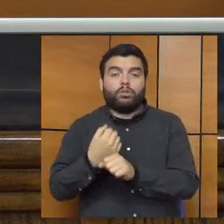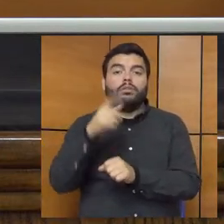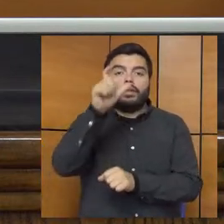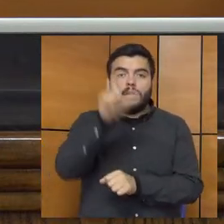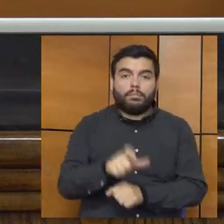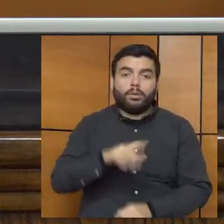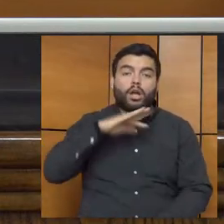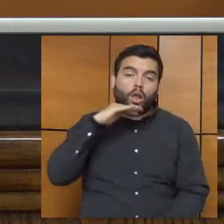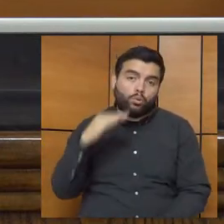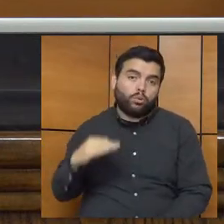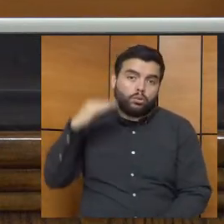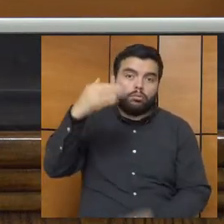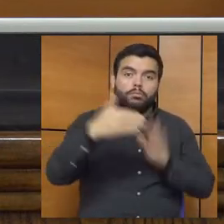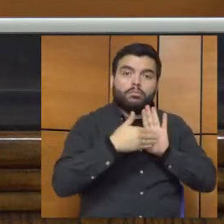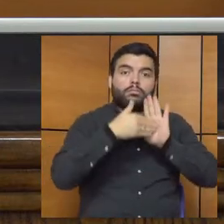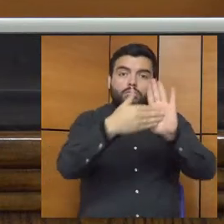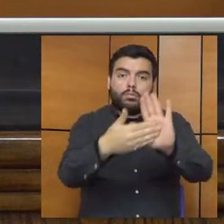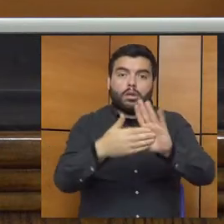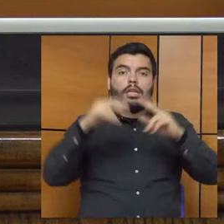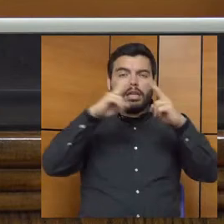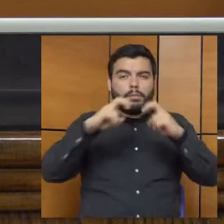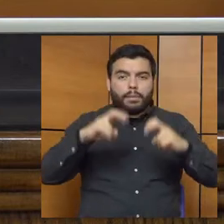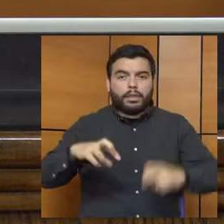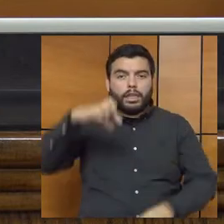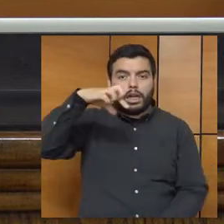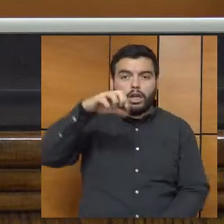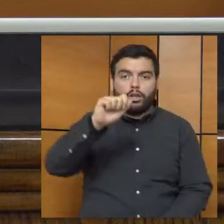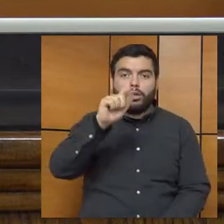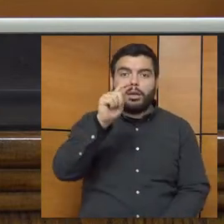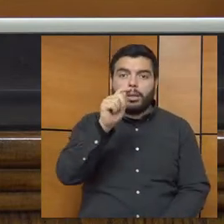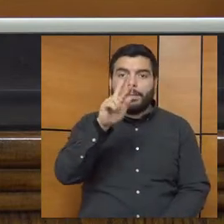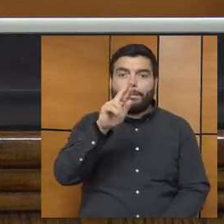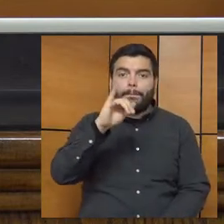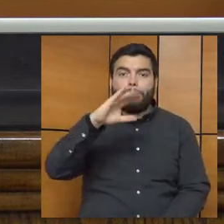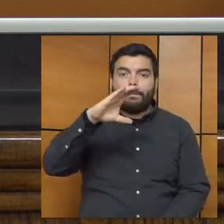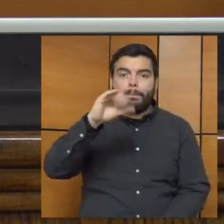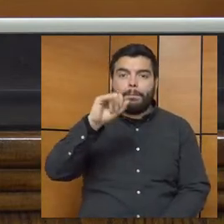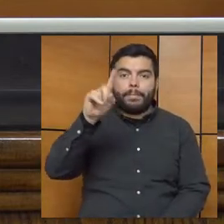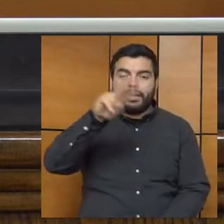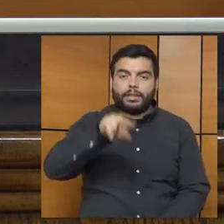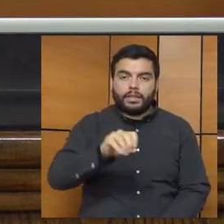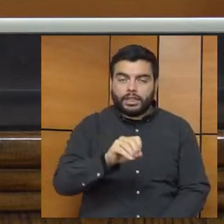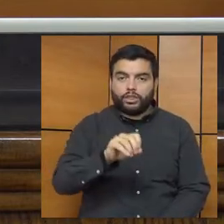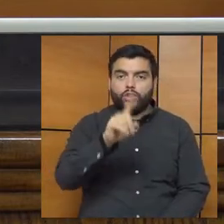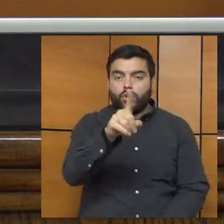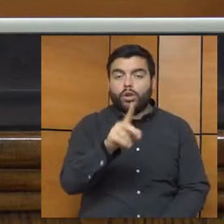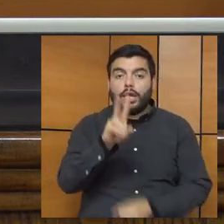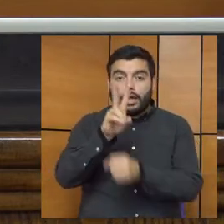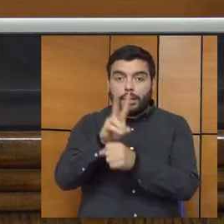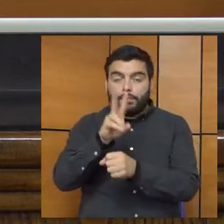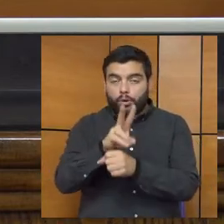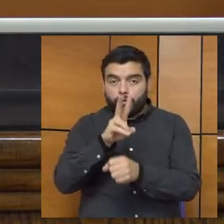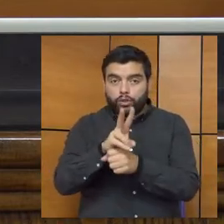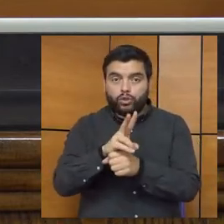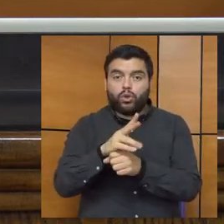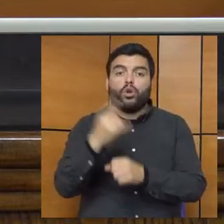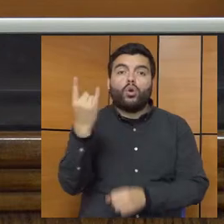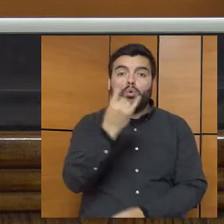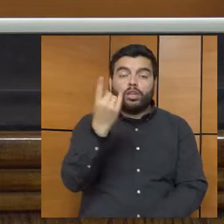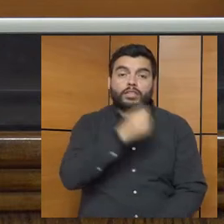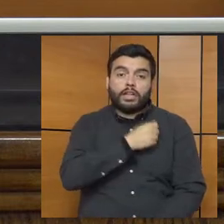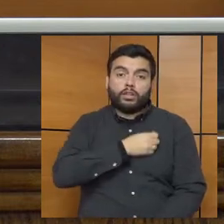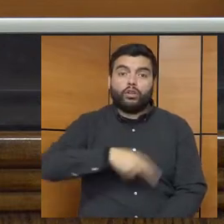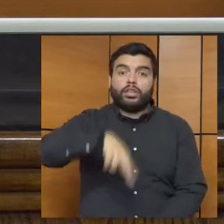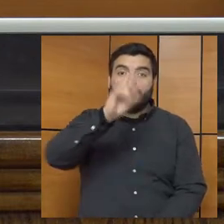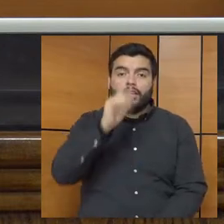mayores, que será presentada por el doctor Patricio Ramírez Correa, profesor asociado, Universidad Católica del Norte y director de la Escuela de